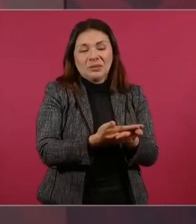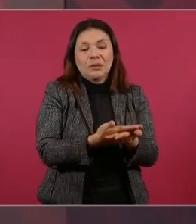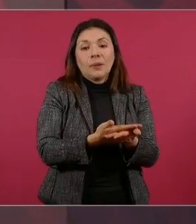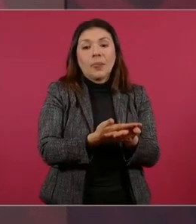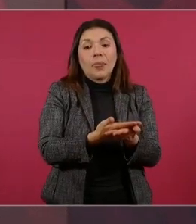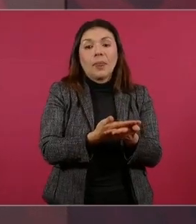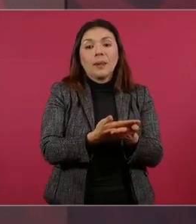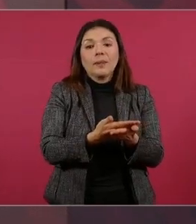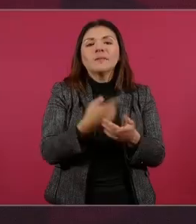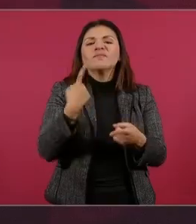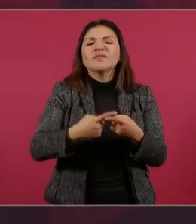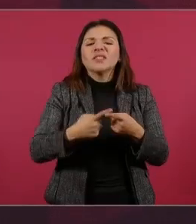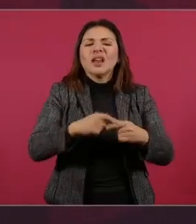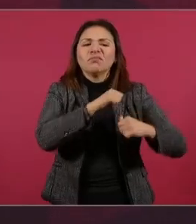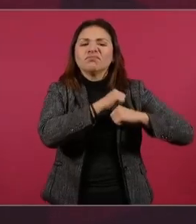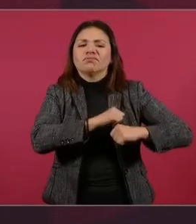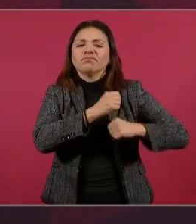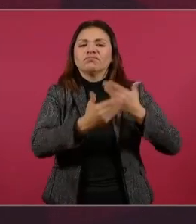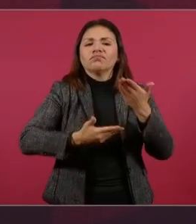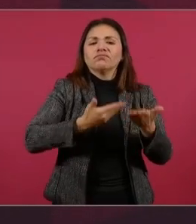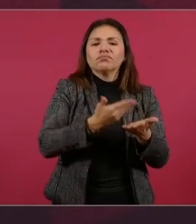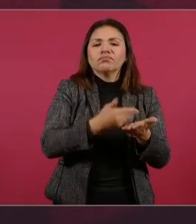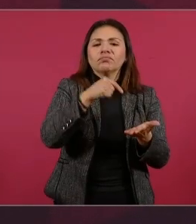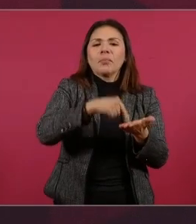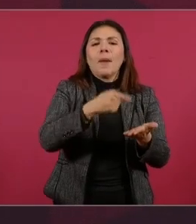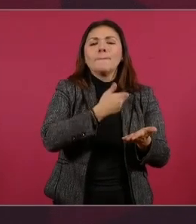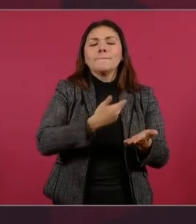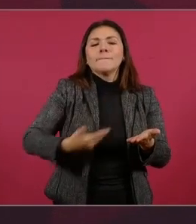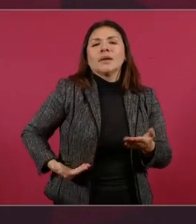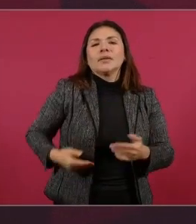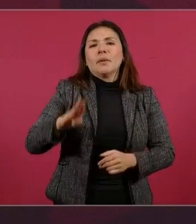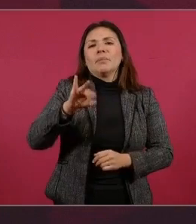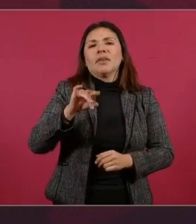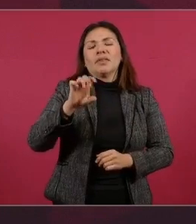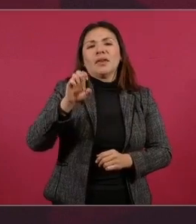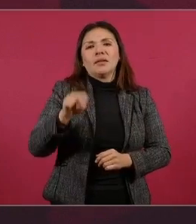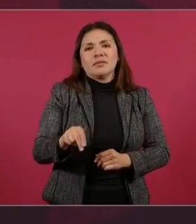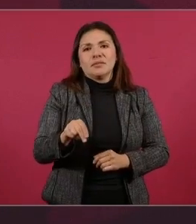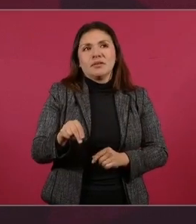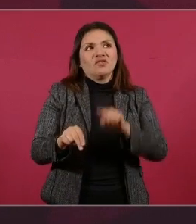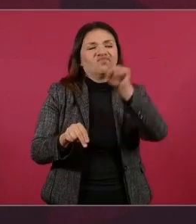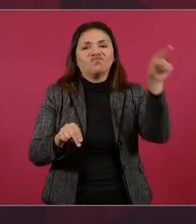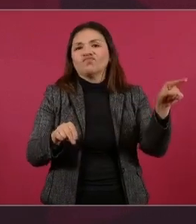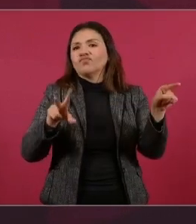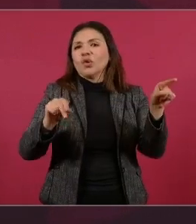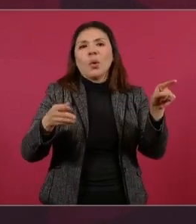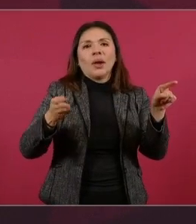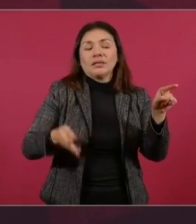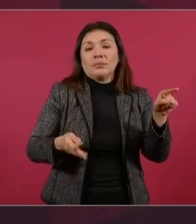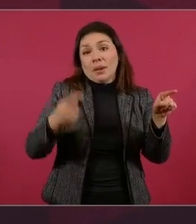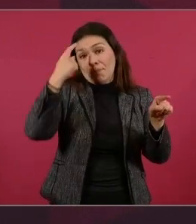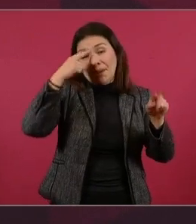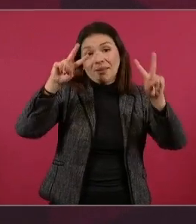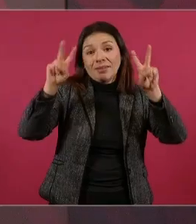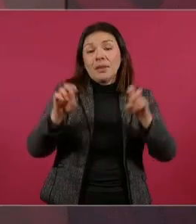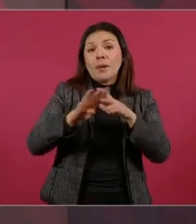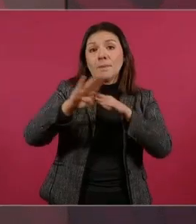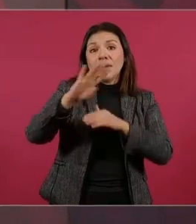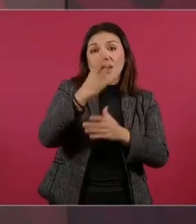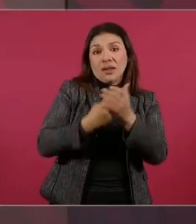que presentó el el presidente biden en materia